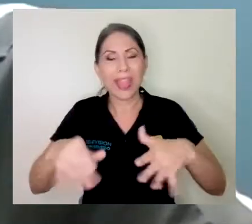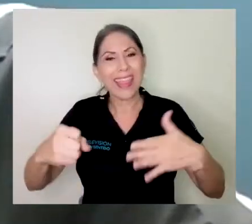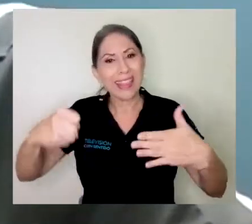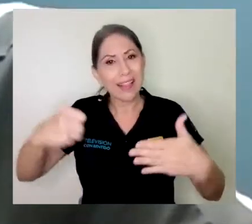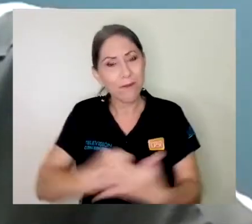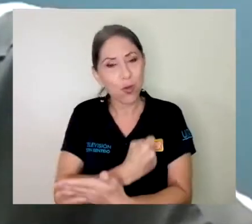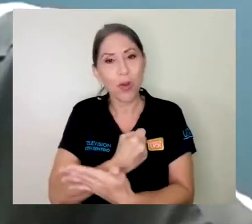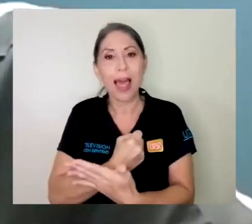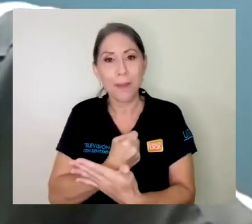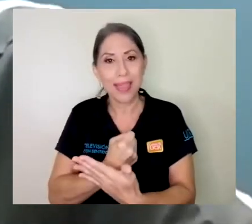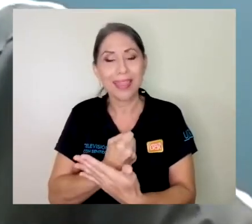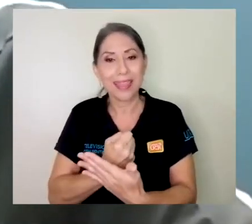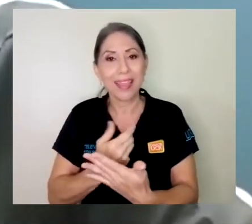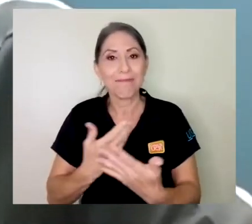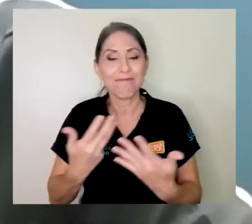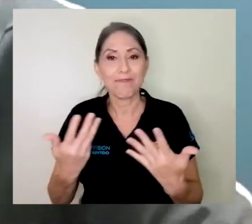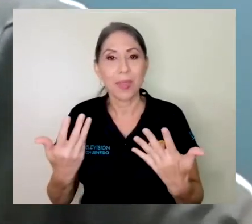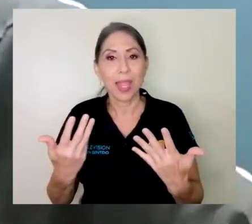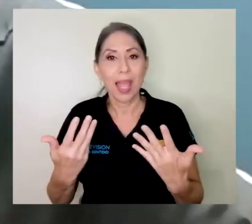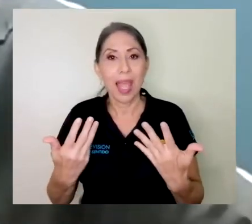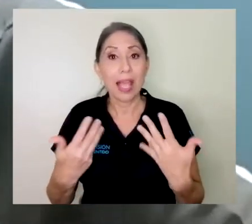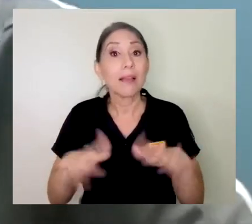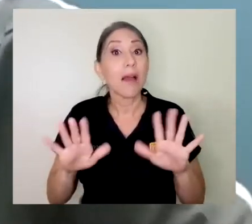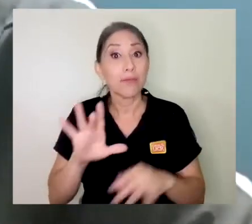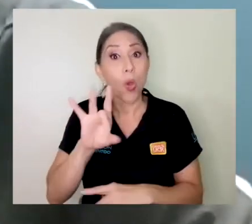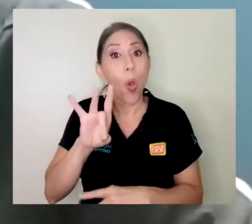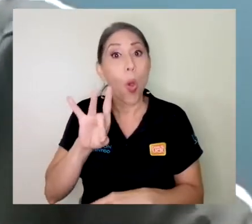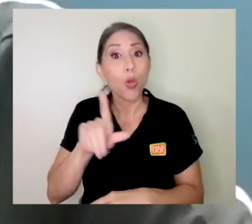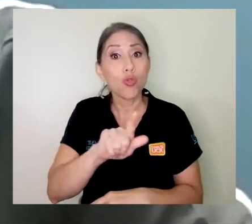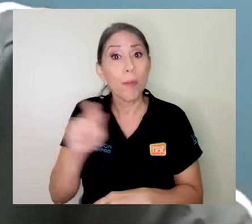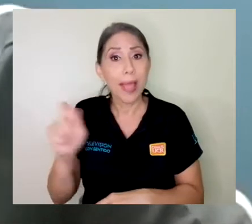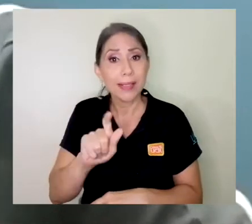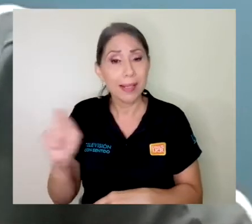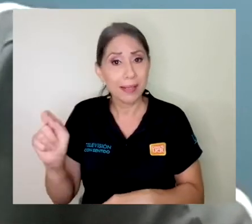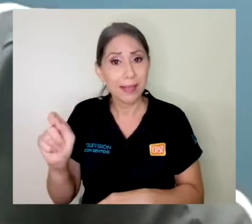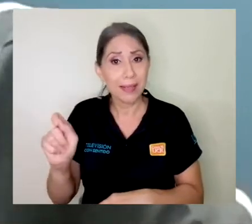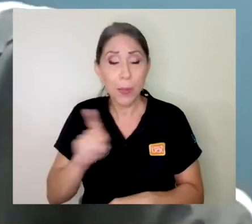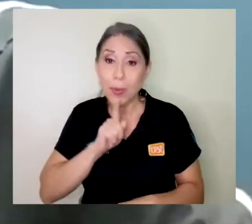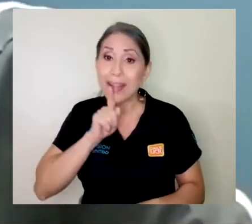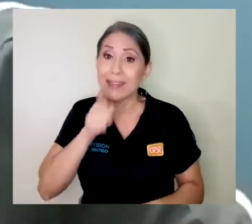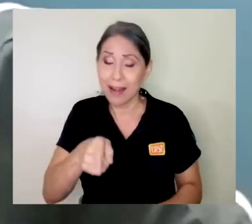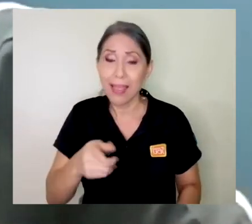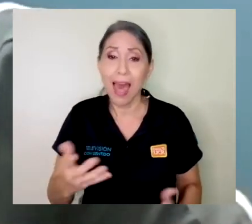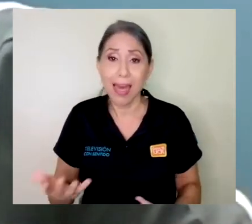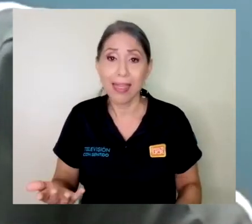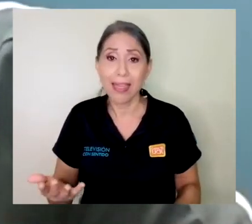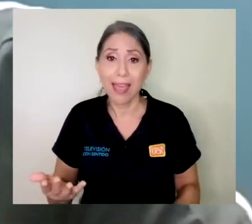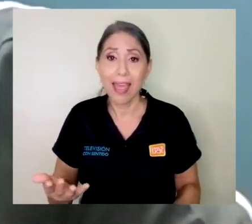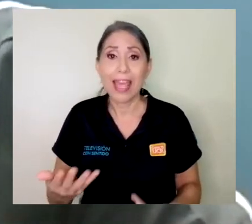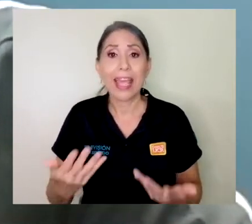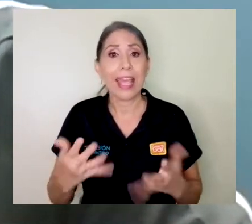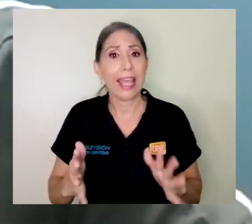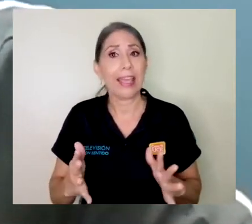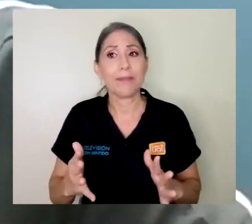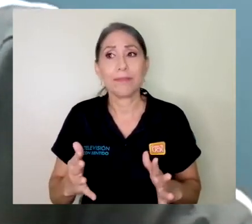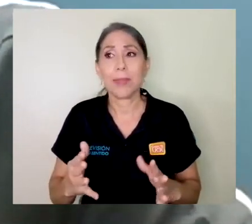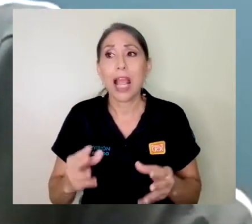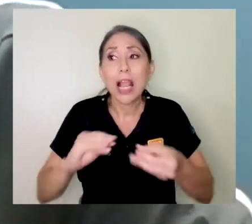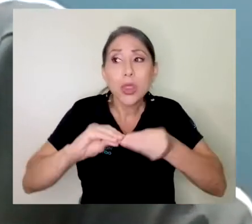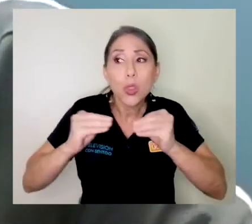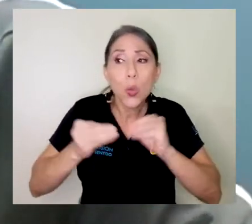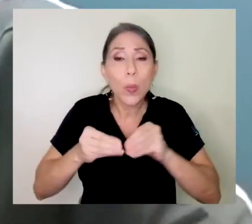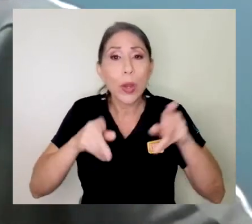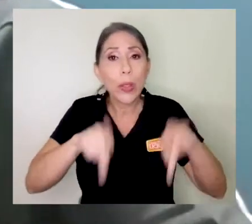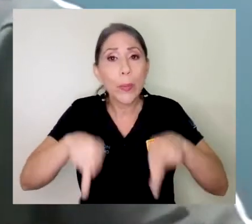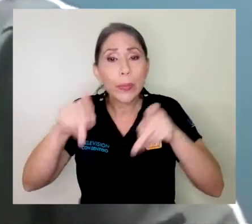Desafortunadamente, han sido 8 meses, porque en realidad, si bien es cierto, la cantidad de